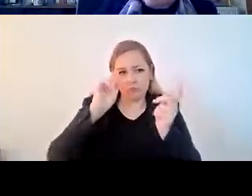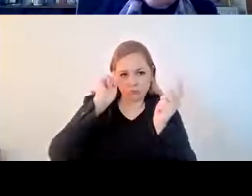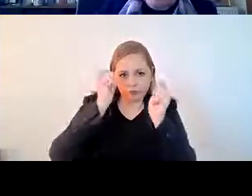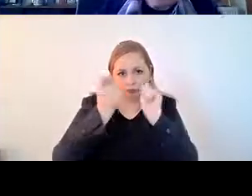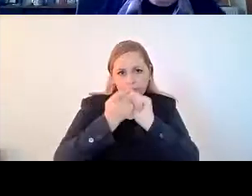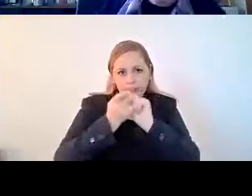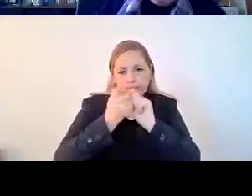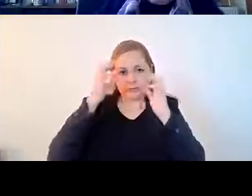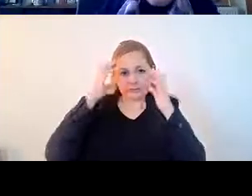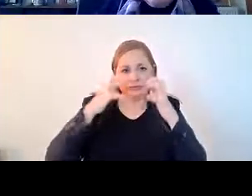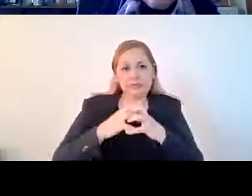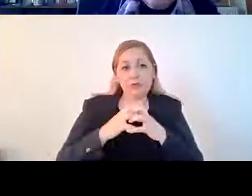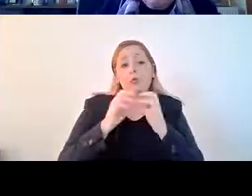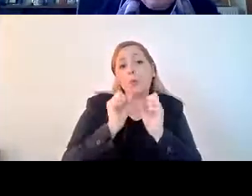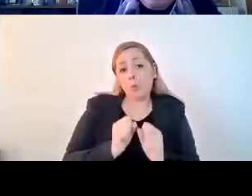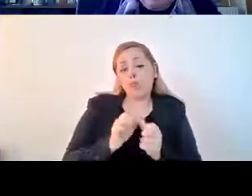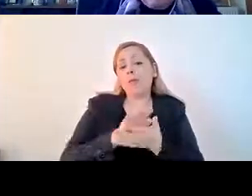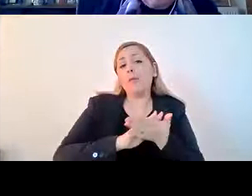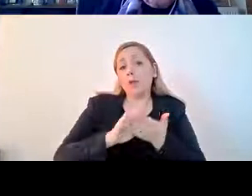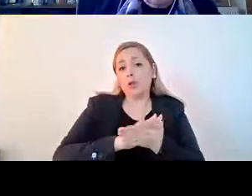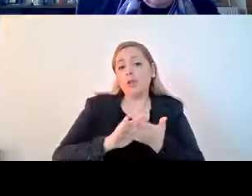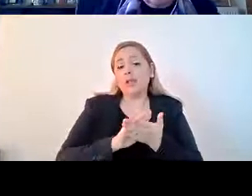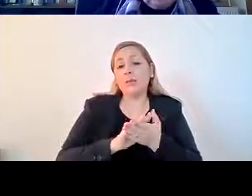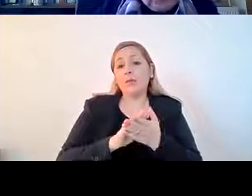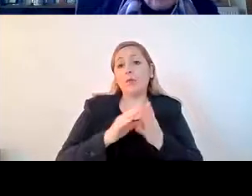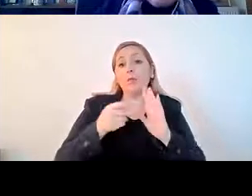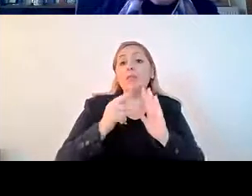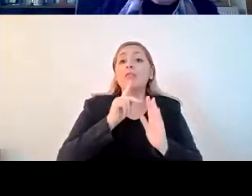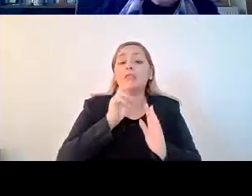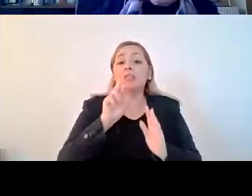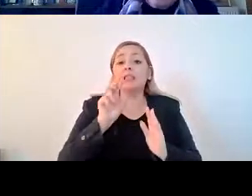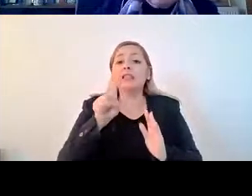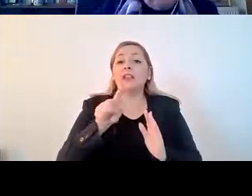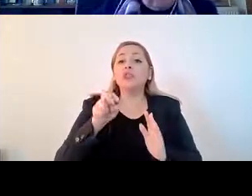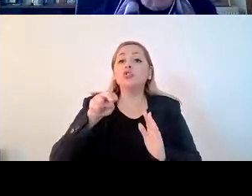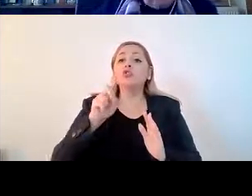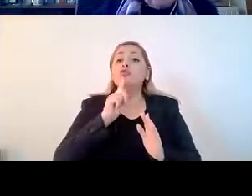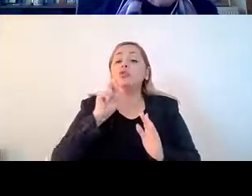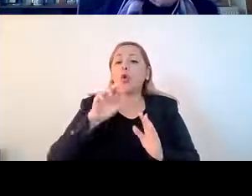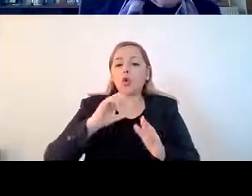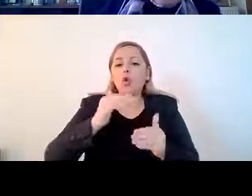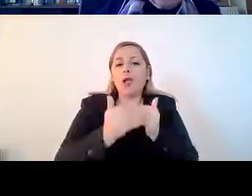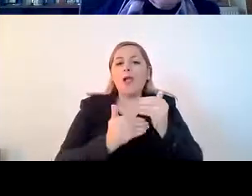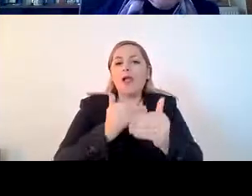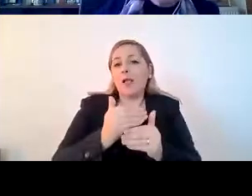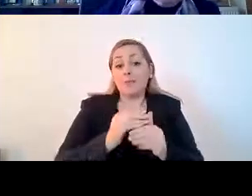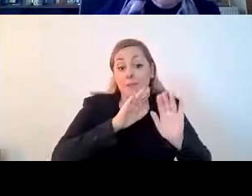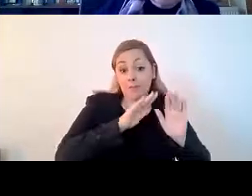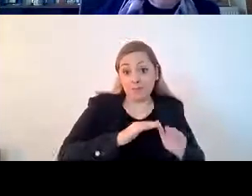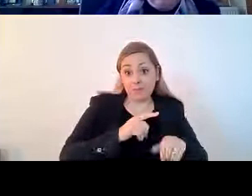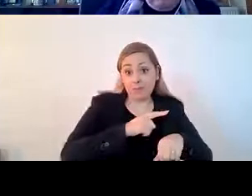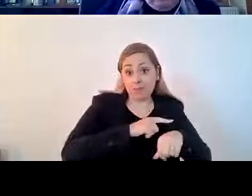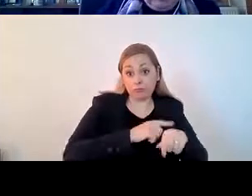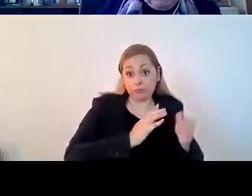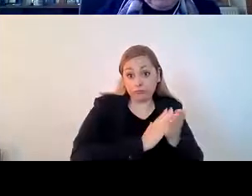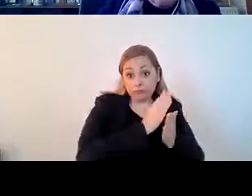sus vías. Pudiera ser que el trastorno evolucione y que no sea el mismo a lo largo del periodo